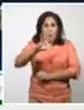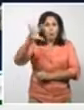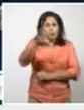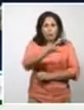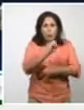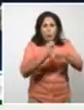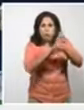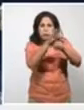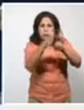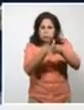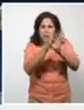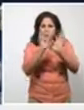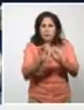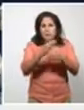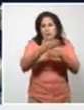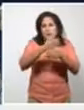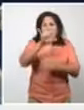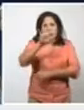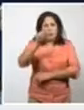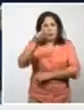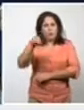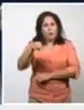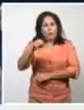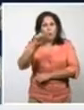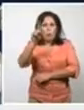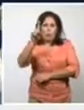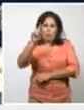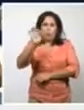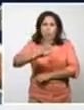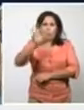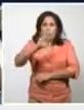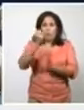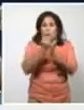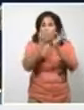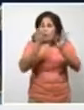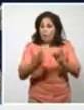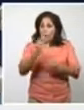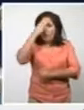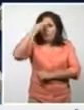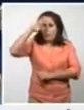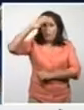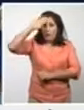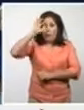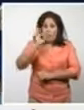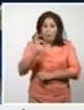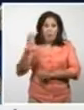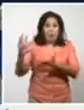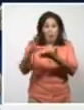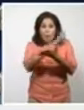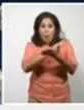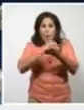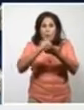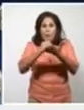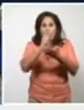el 51,1% de los casos confirmados en nuestro país son del sexo